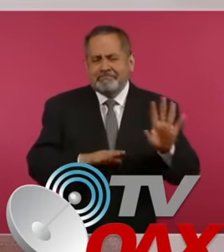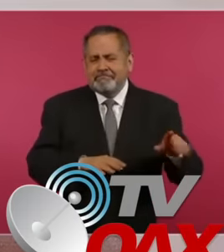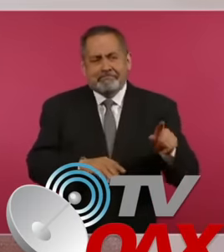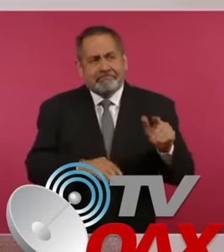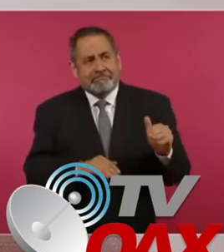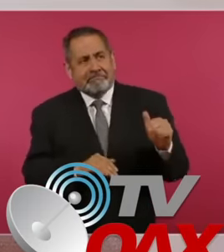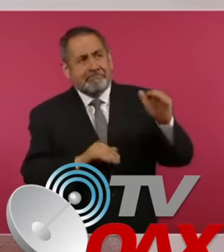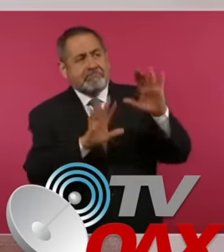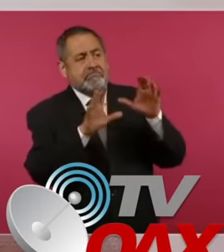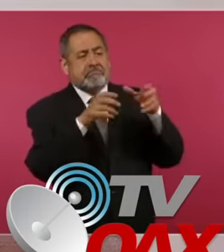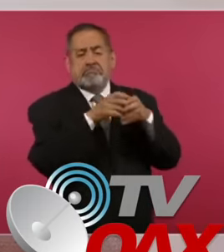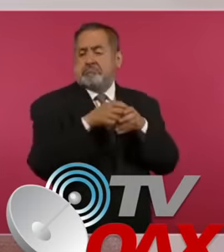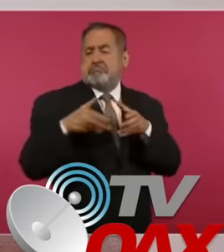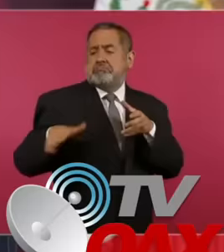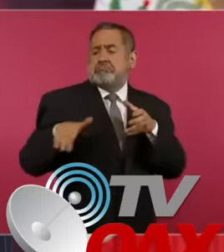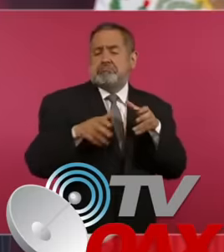arriba.